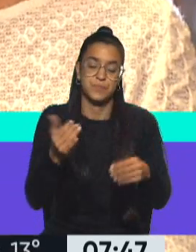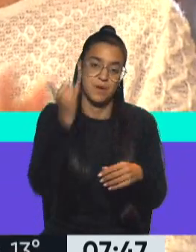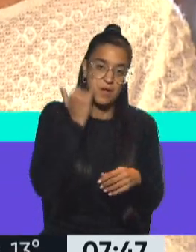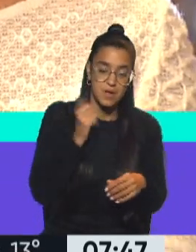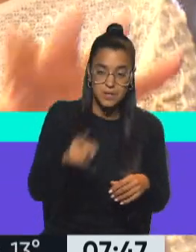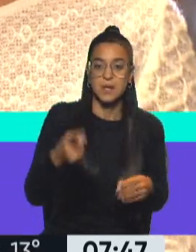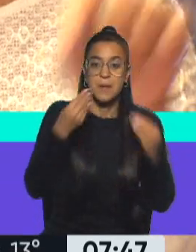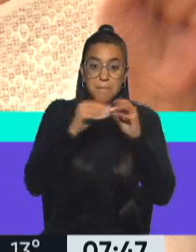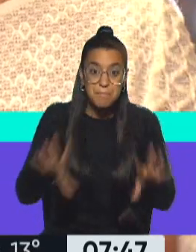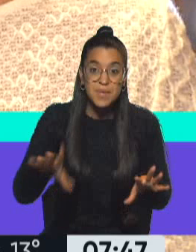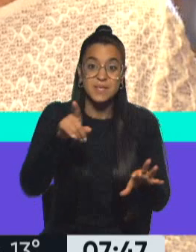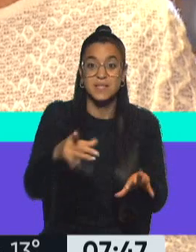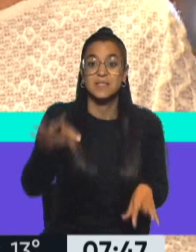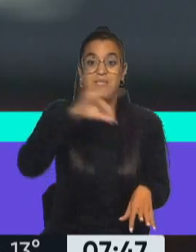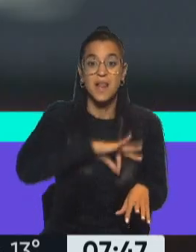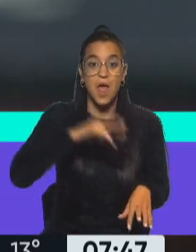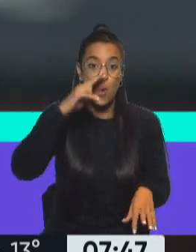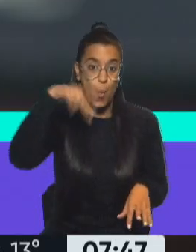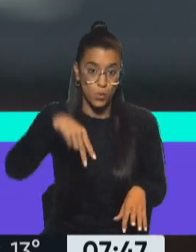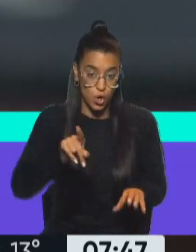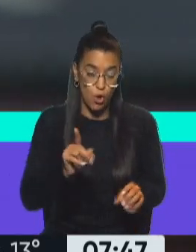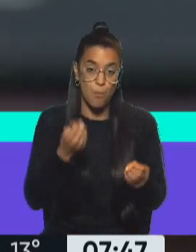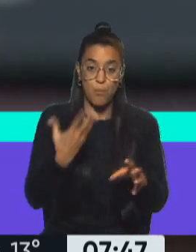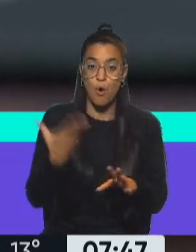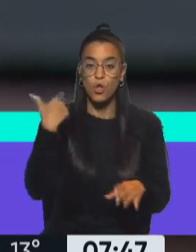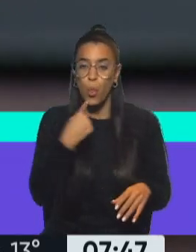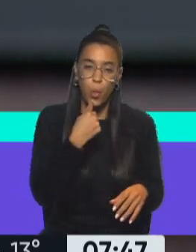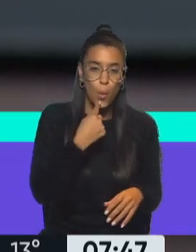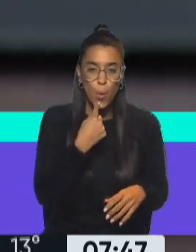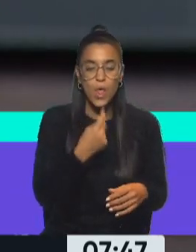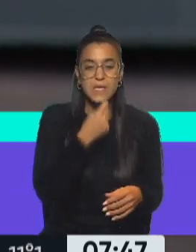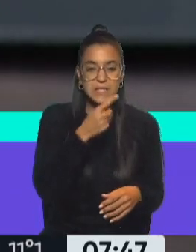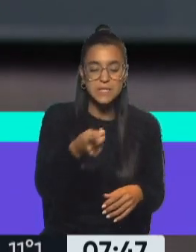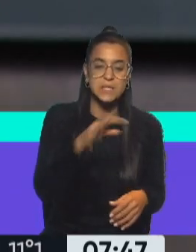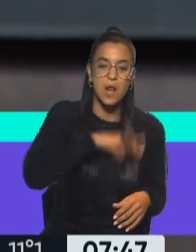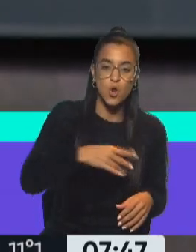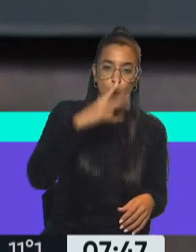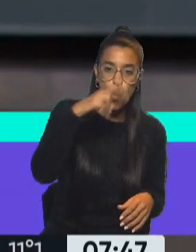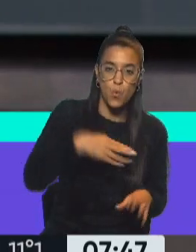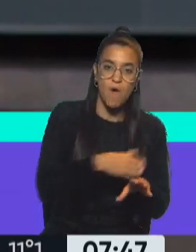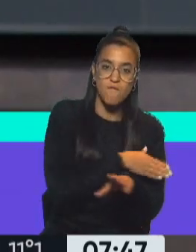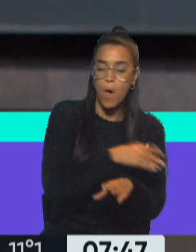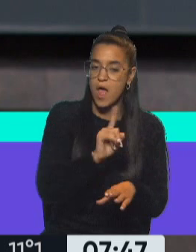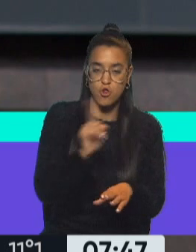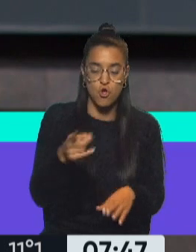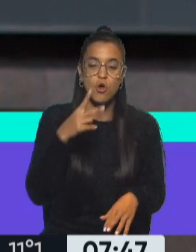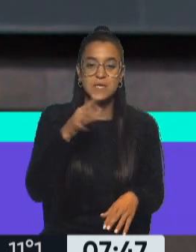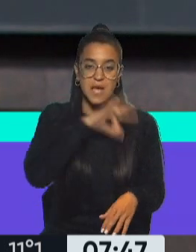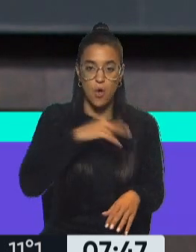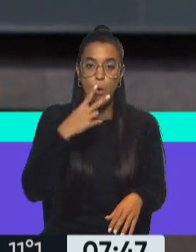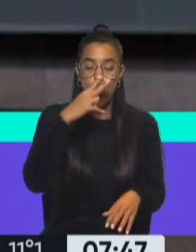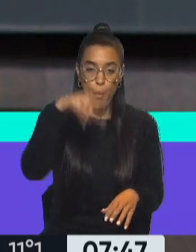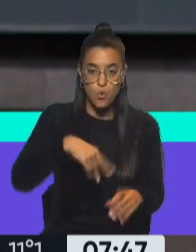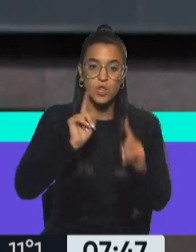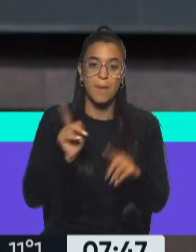empieza a ser operativa para los salarios del mes de junio, ¿sí? Porque había ciertas dudas de si los salarios de junio quedaban afuera. No, los salarios de junio y el